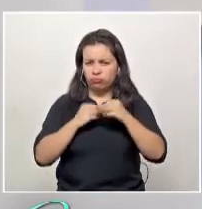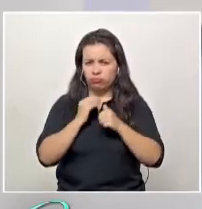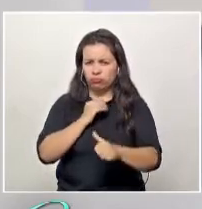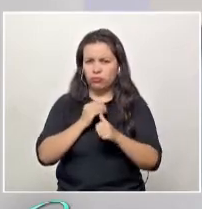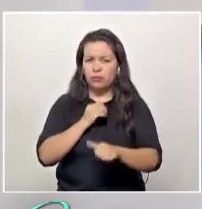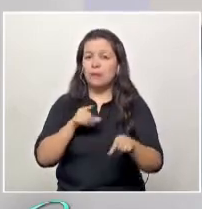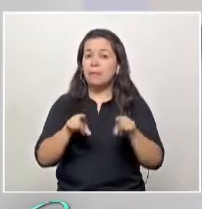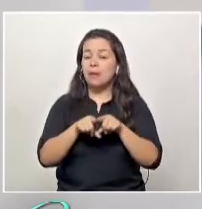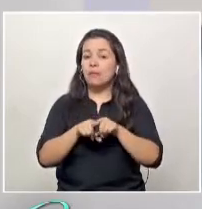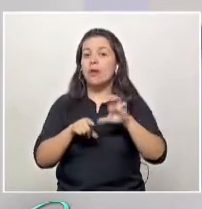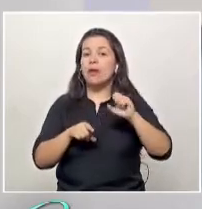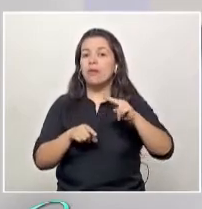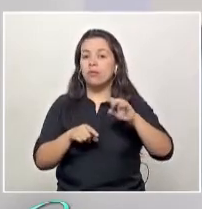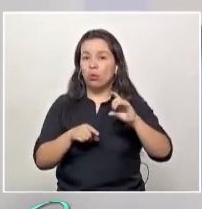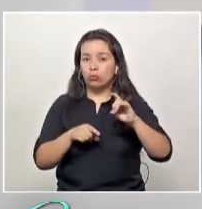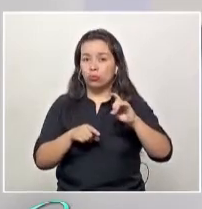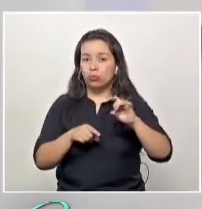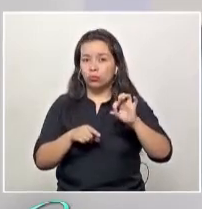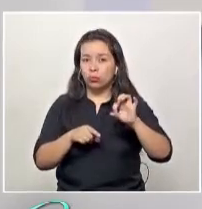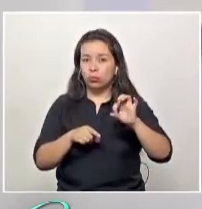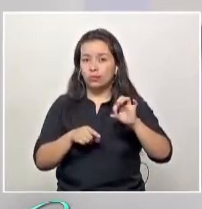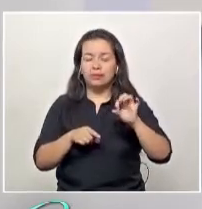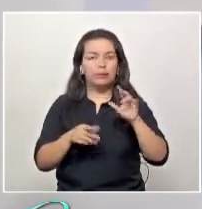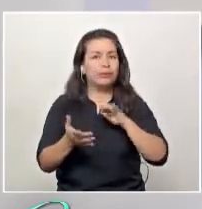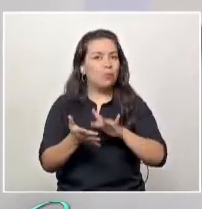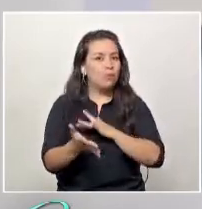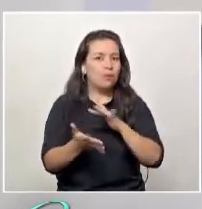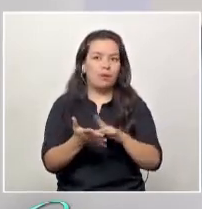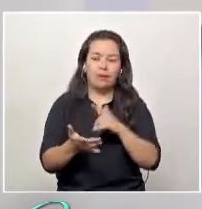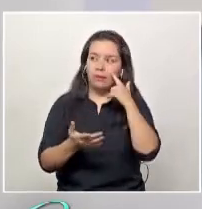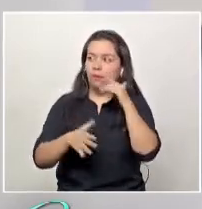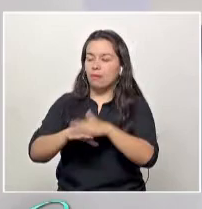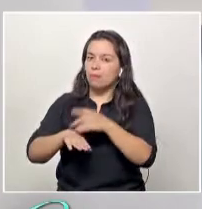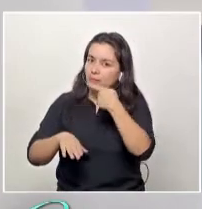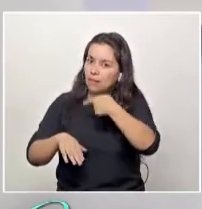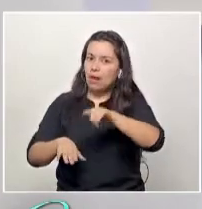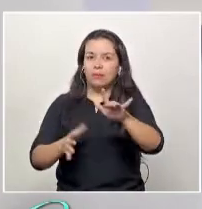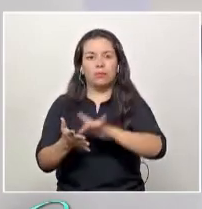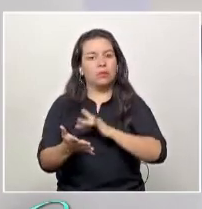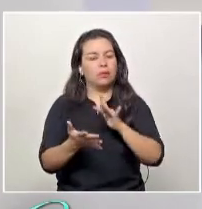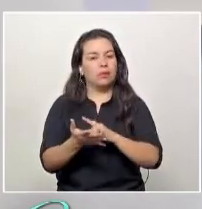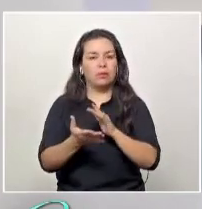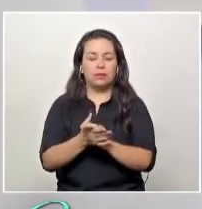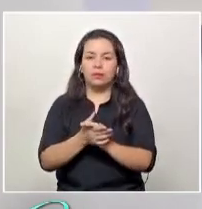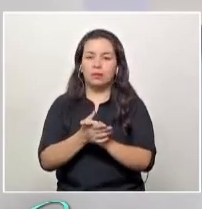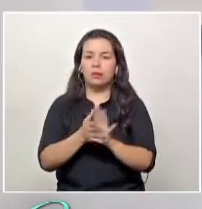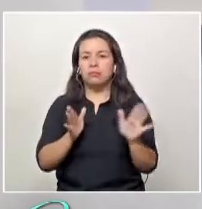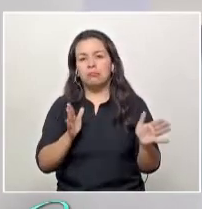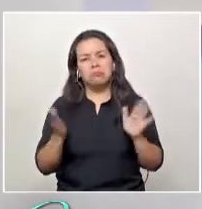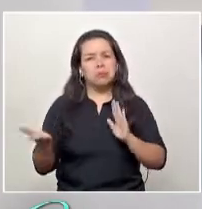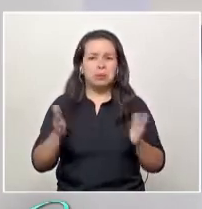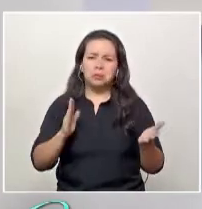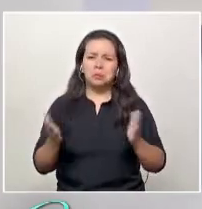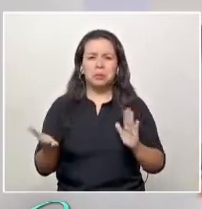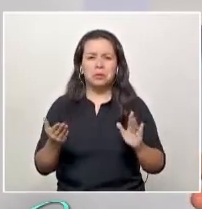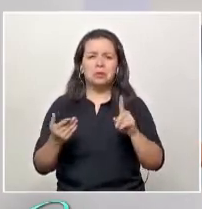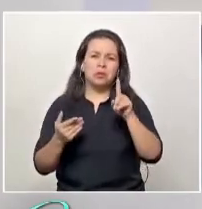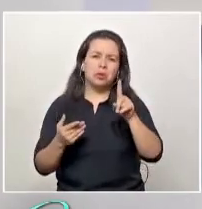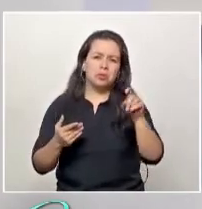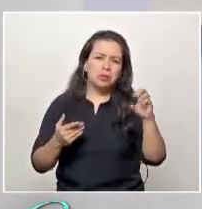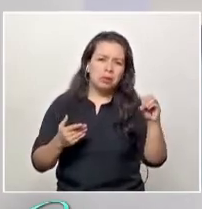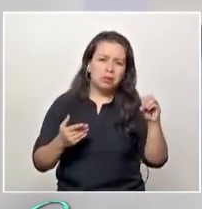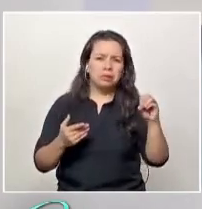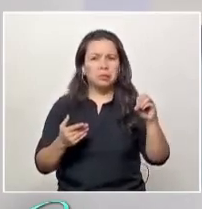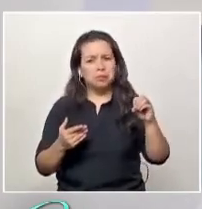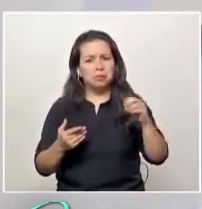hacer una endoscopia, y eso es urgente que se haga eso. Una endoscopia puede oscilar entre